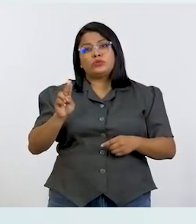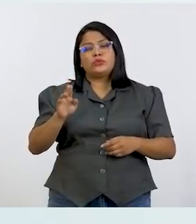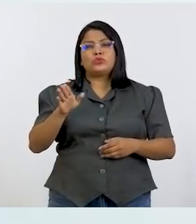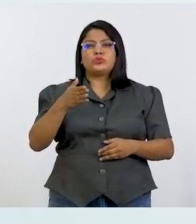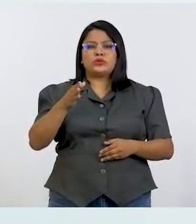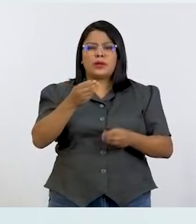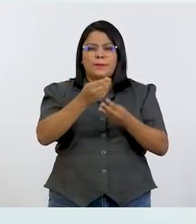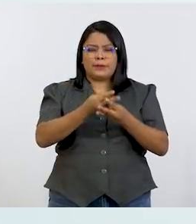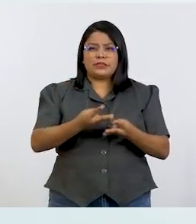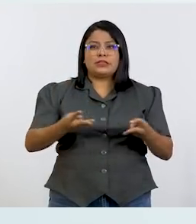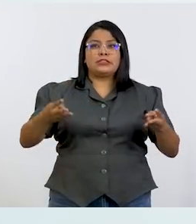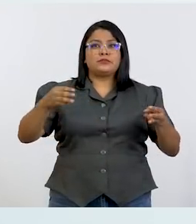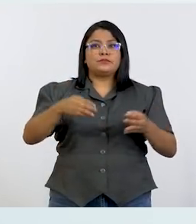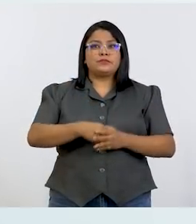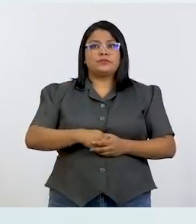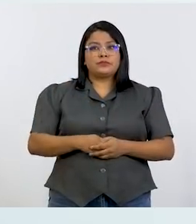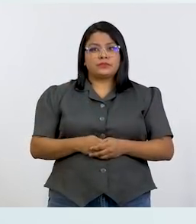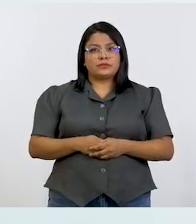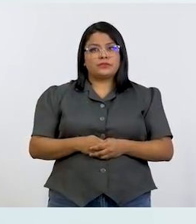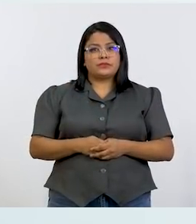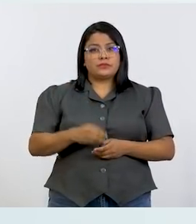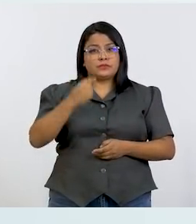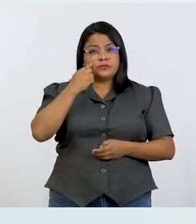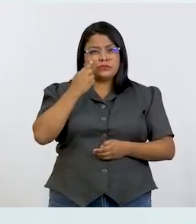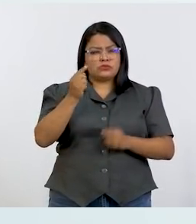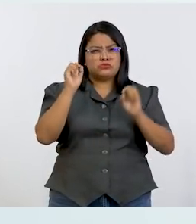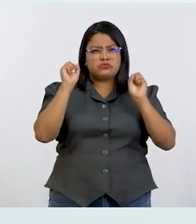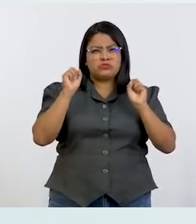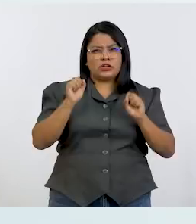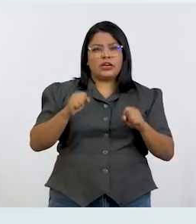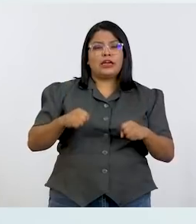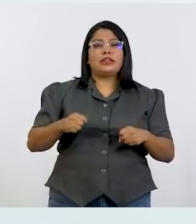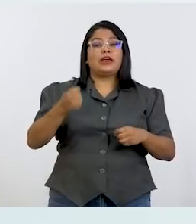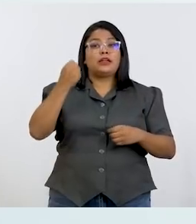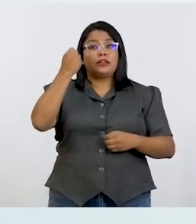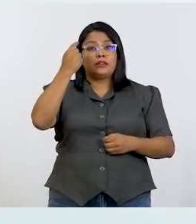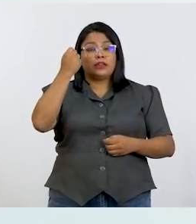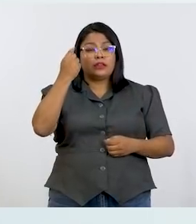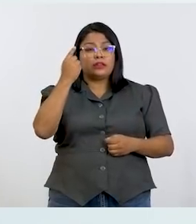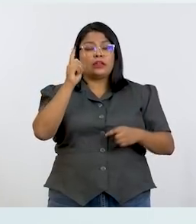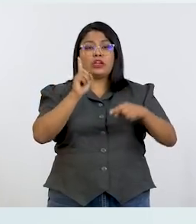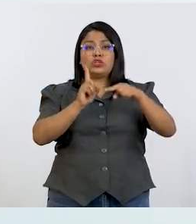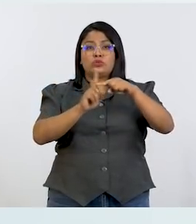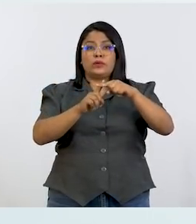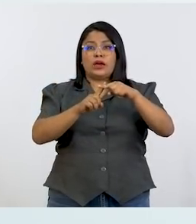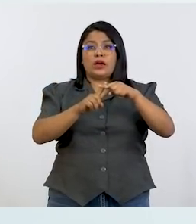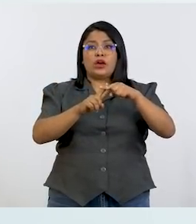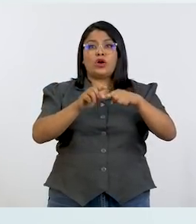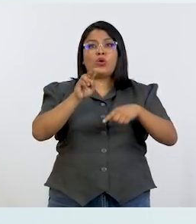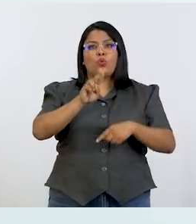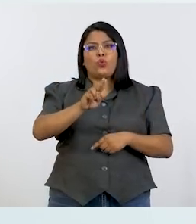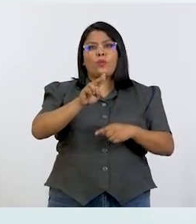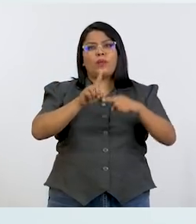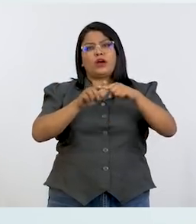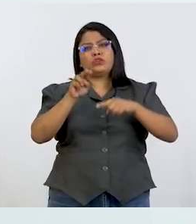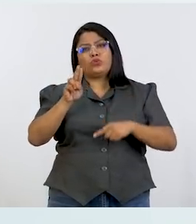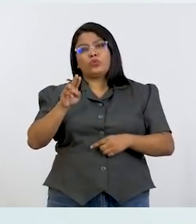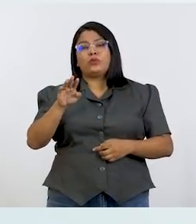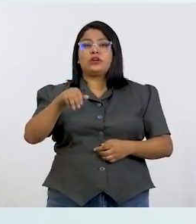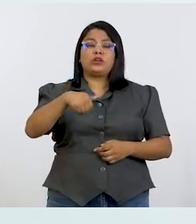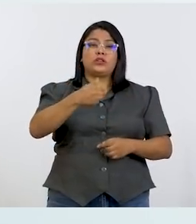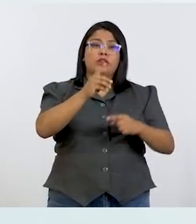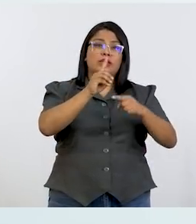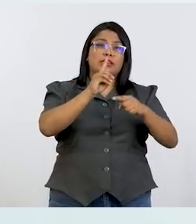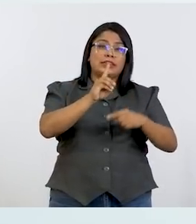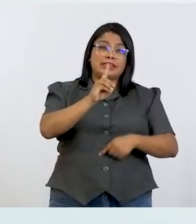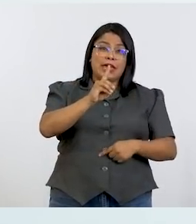una cifra con números de 2 cifras, haciendo uso de material manipulable, pues esto permitirá introducir la noción de